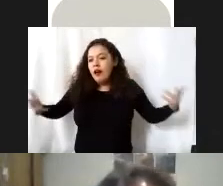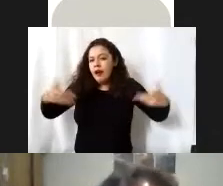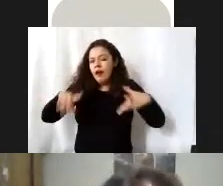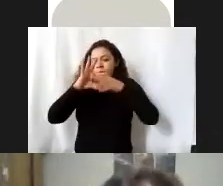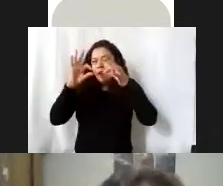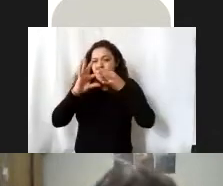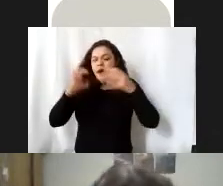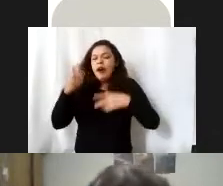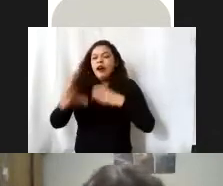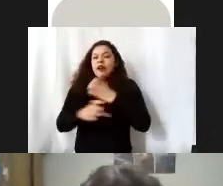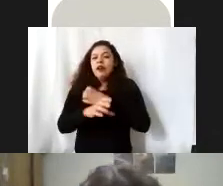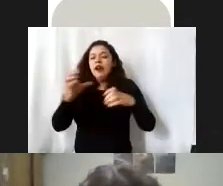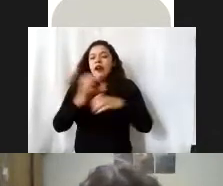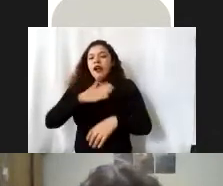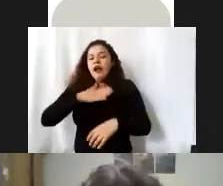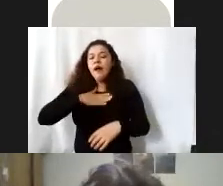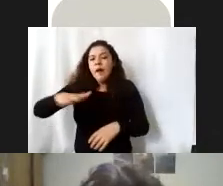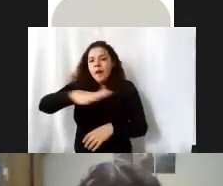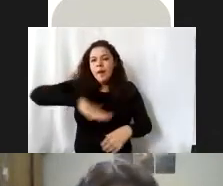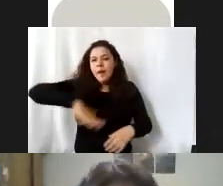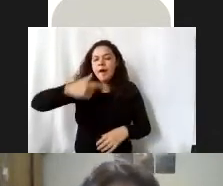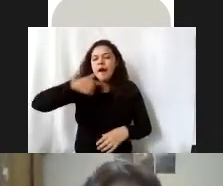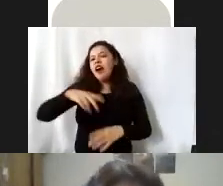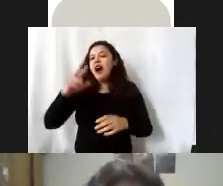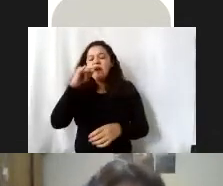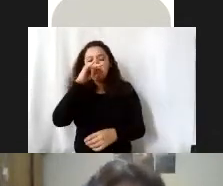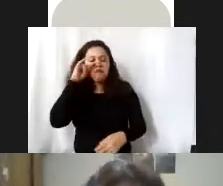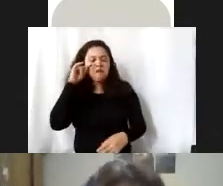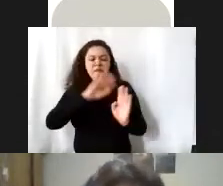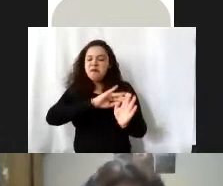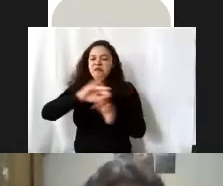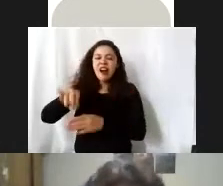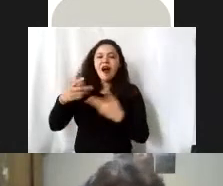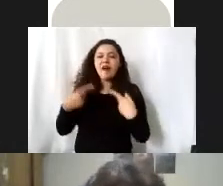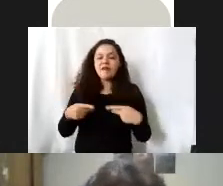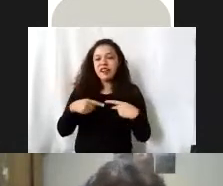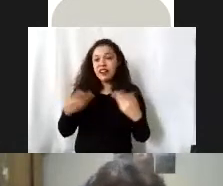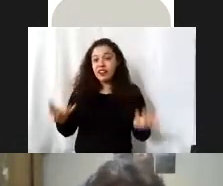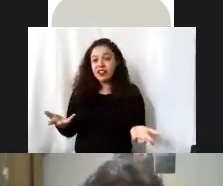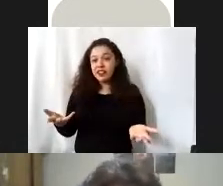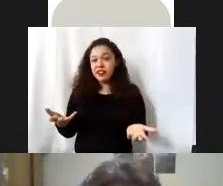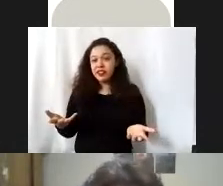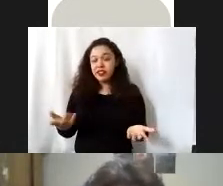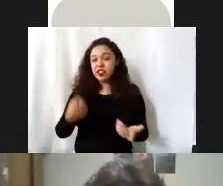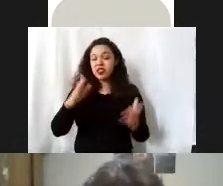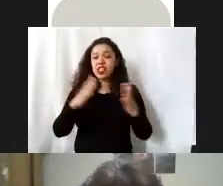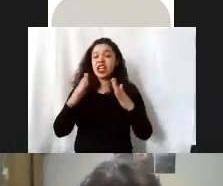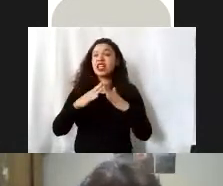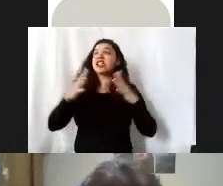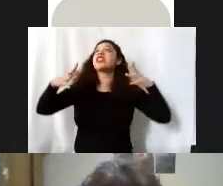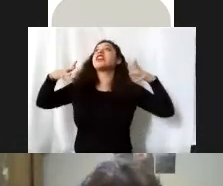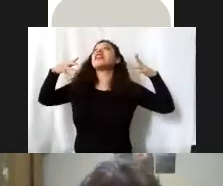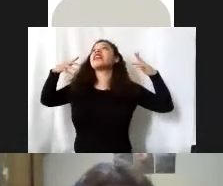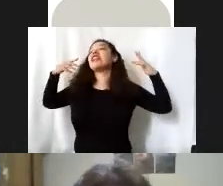de elementos en mi población pues ya no la tomo en cuenta, porque a lo mejor son gentes que tuvieron una casa muy grande, que a lo mejor en